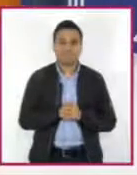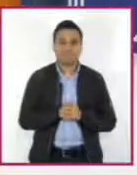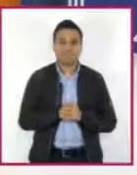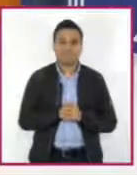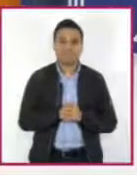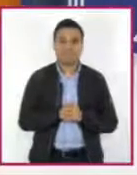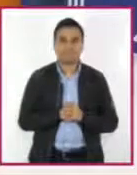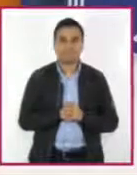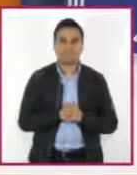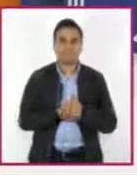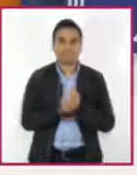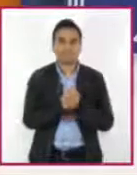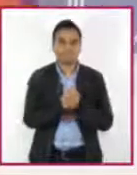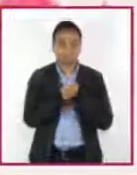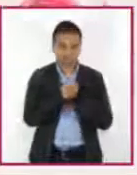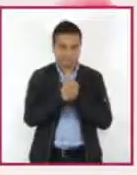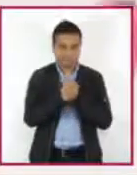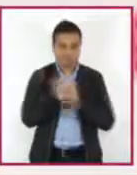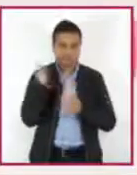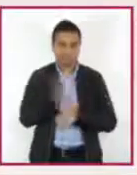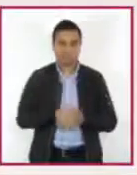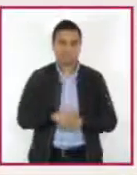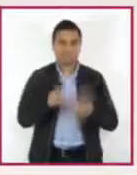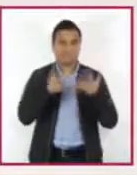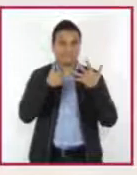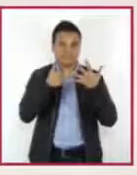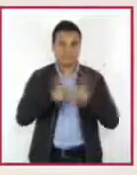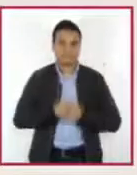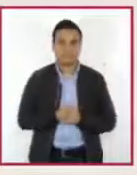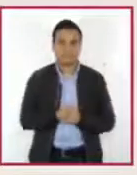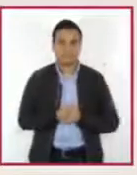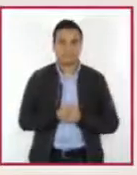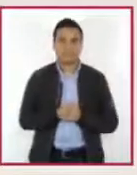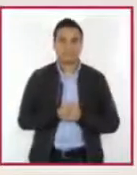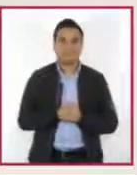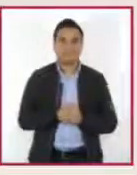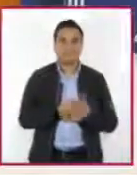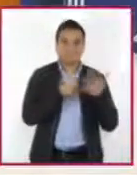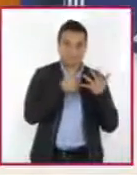Lanza los dados y 6 y 5, 11.